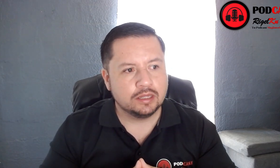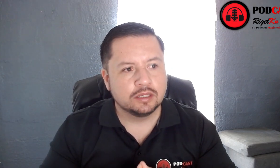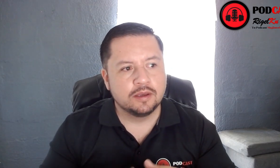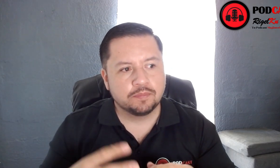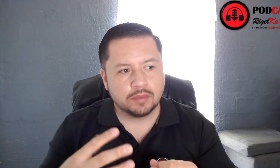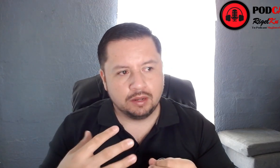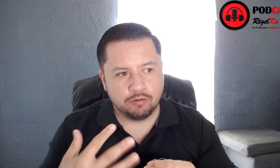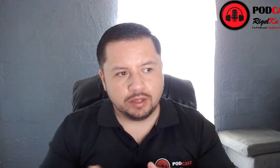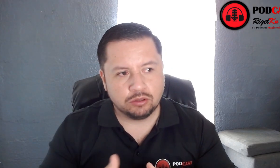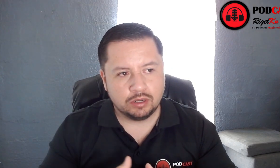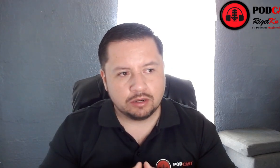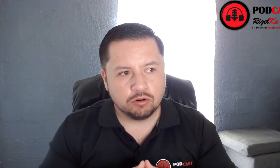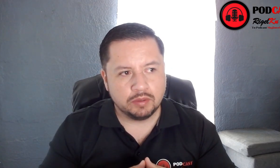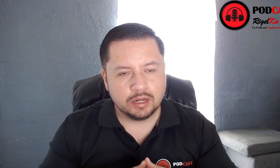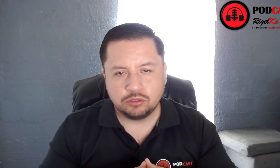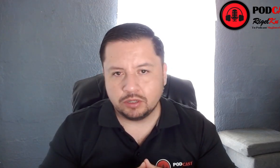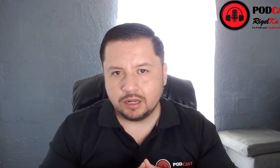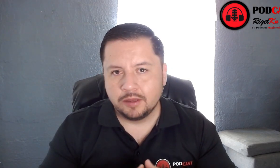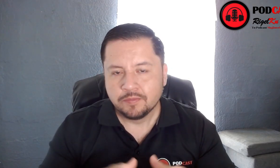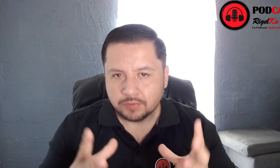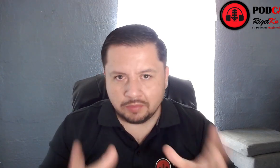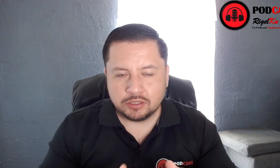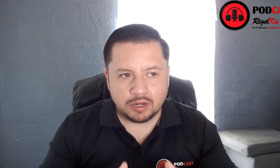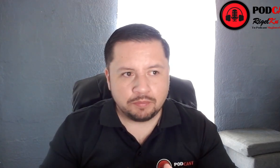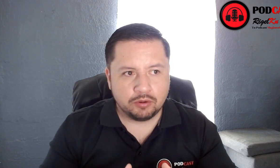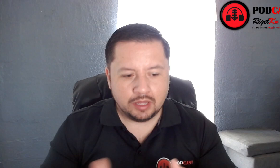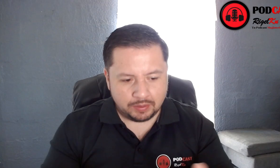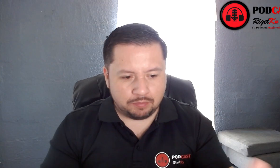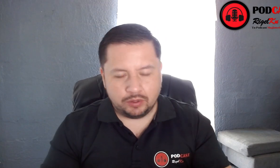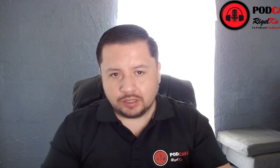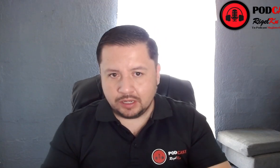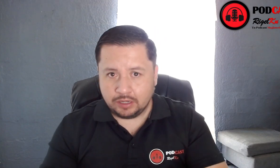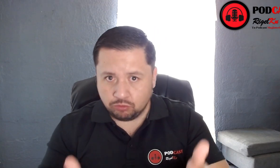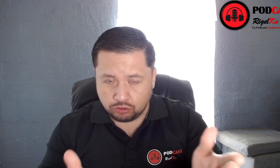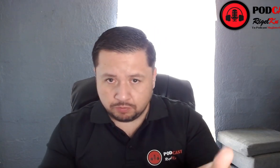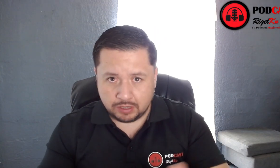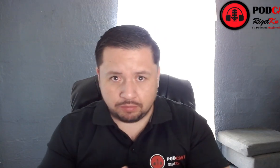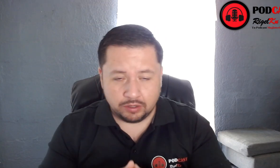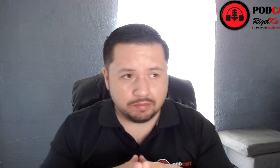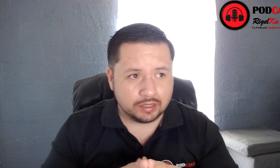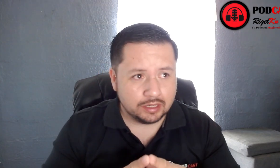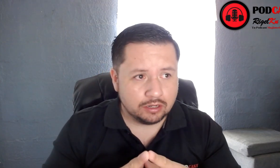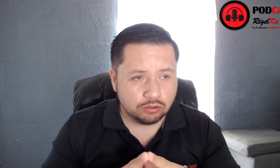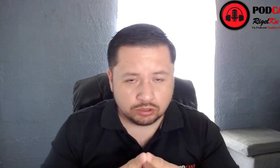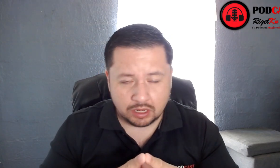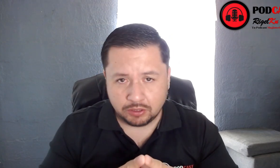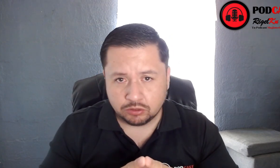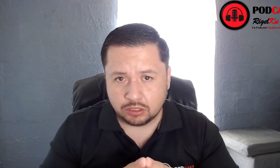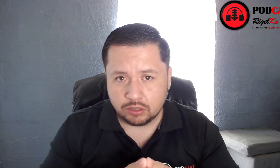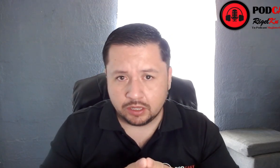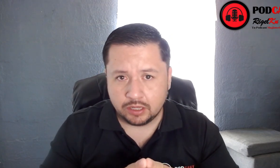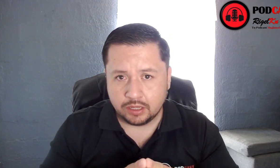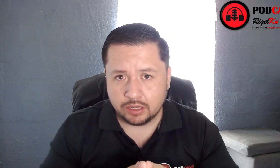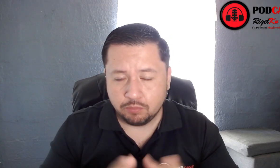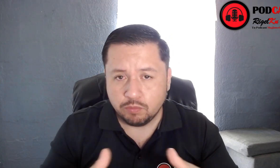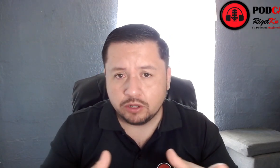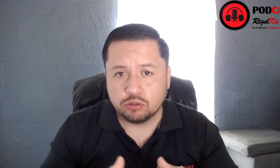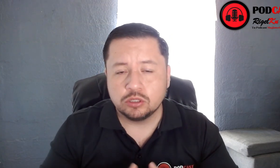prioridades. El fomento a la economía nacional debe ser una prioridad para poder tener recursos, para poder invertir en otros ámbitos